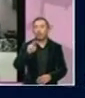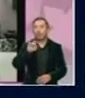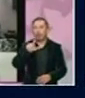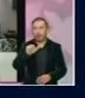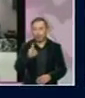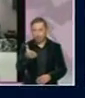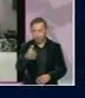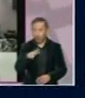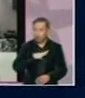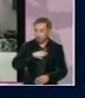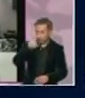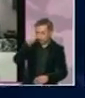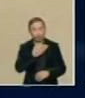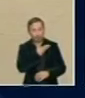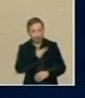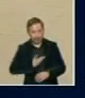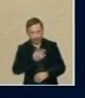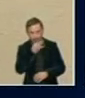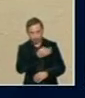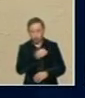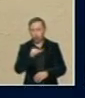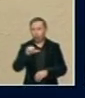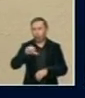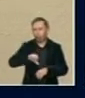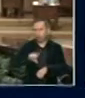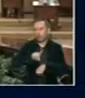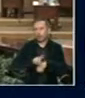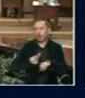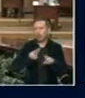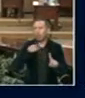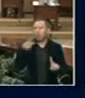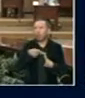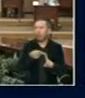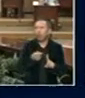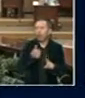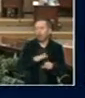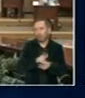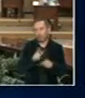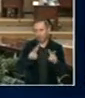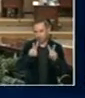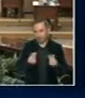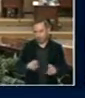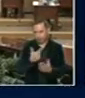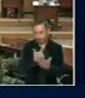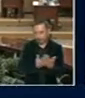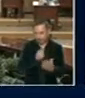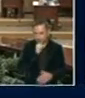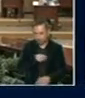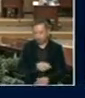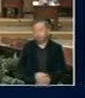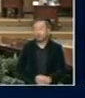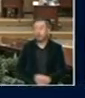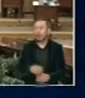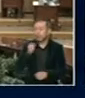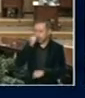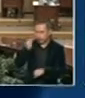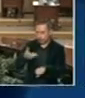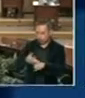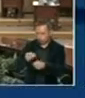muy clara que quienes lleguen a la Cámara de Diputados, del partido que sea, lleguen con la mayor